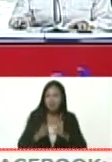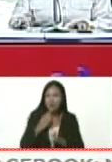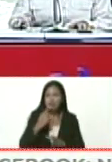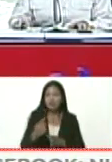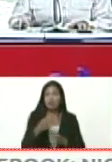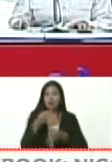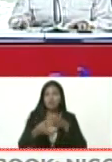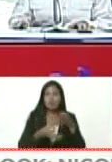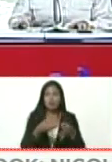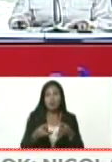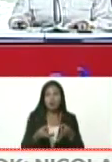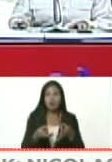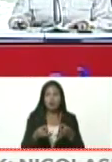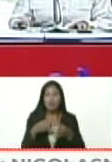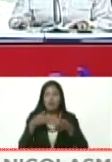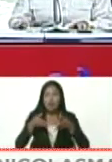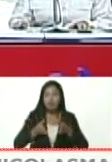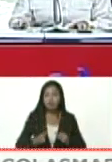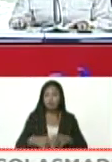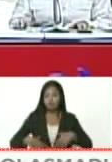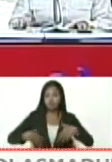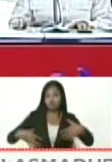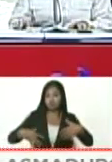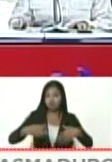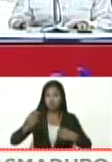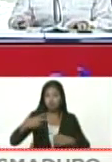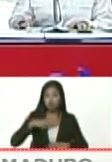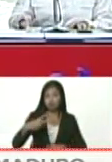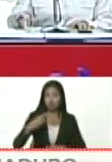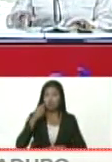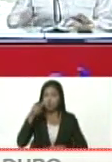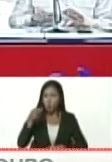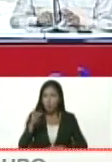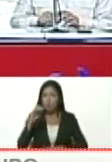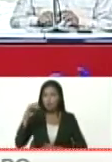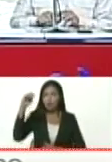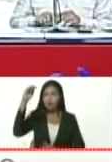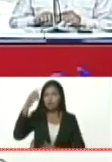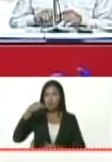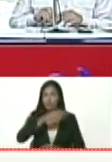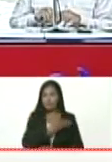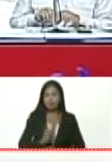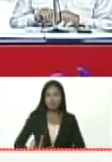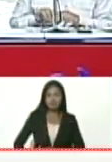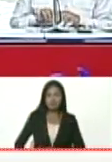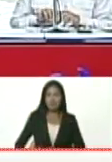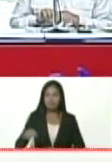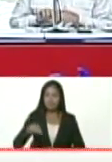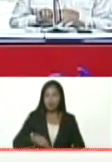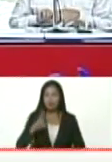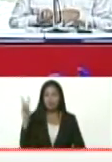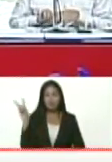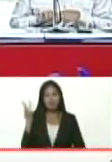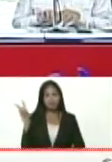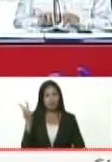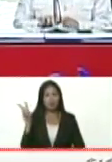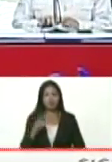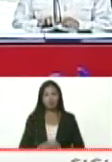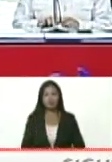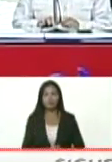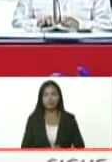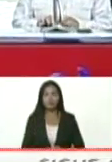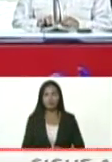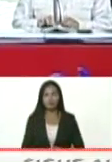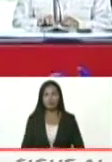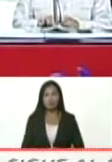él nació en cuna de oro. Y le dijeron, usted cuando grande va a ser presidente de la República.